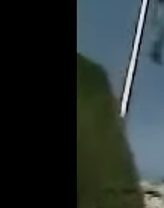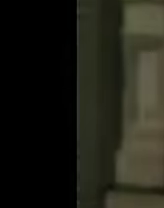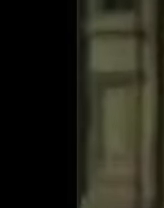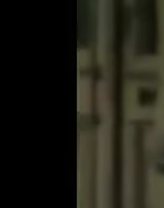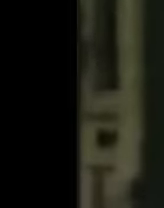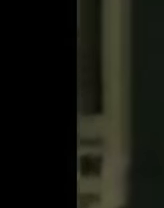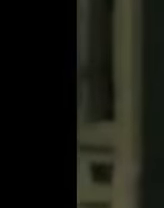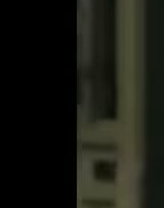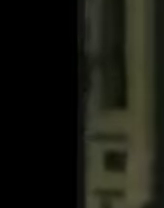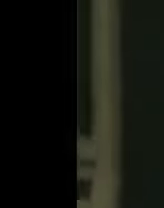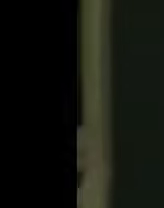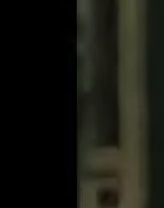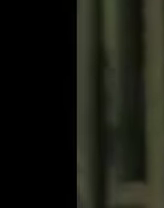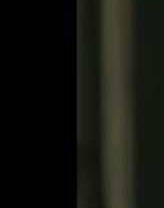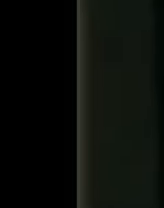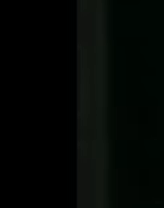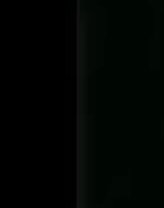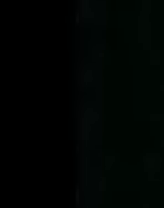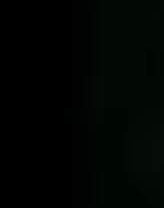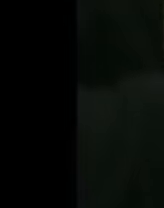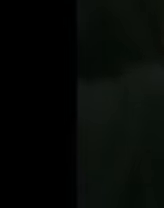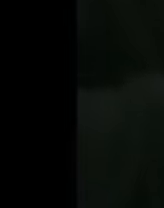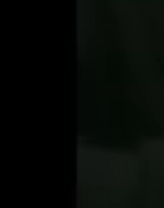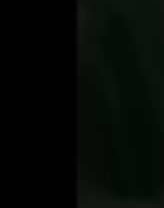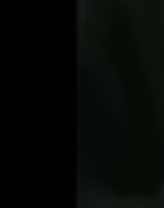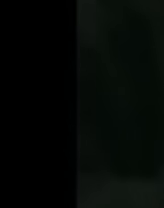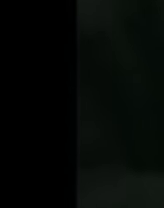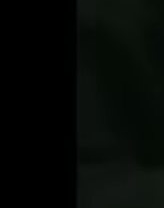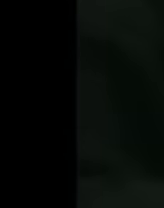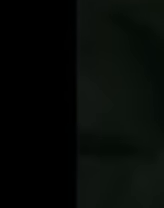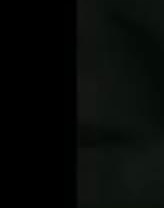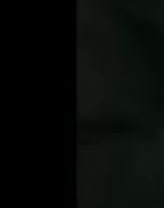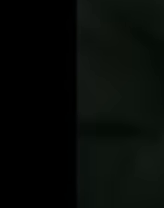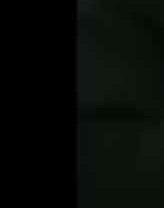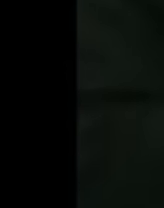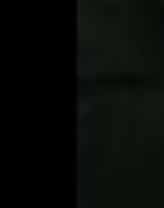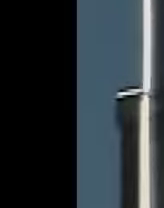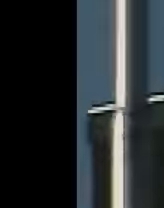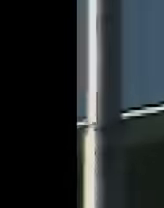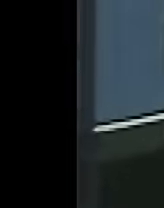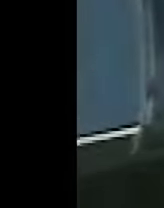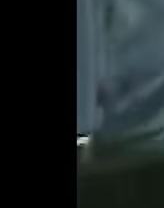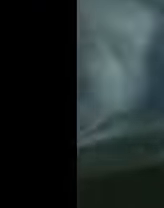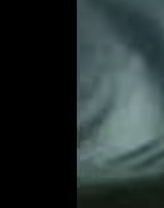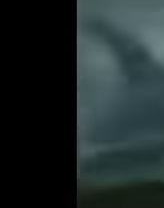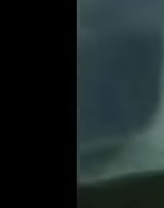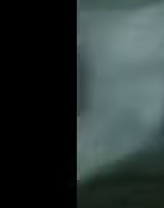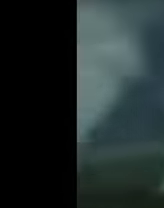La voluntad de...